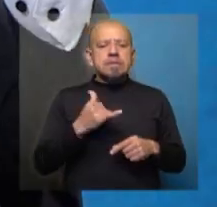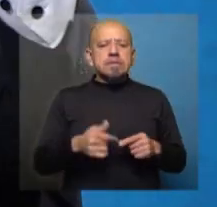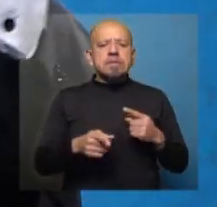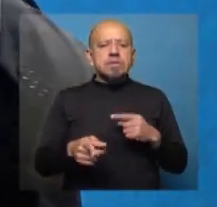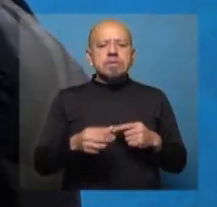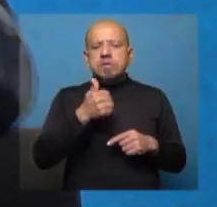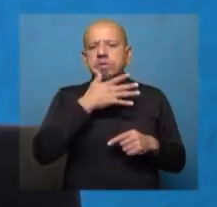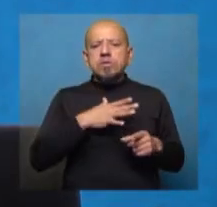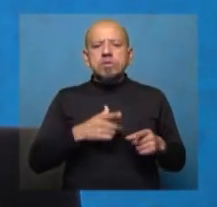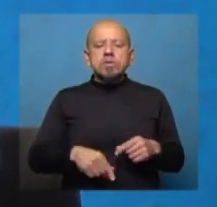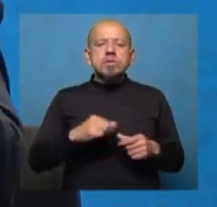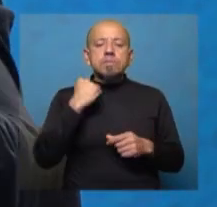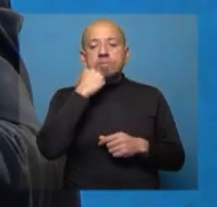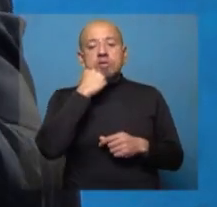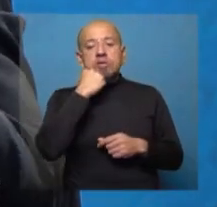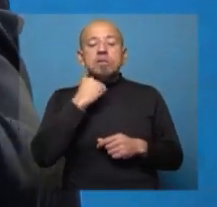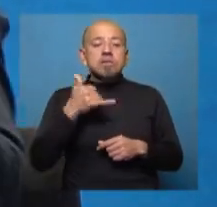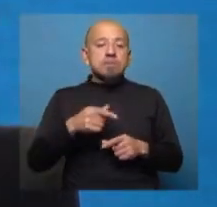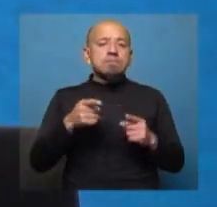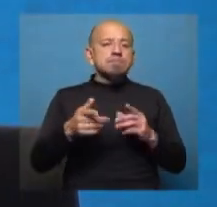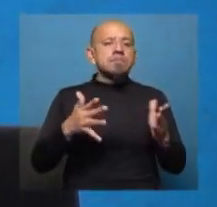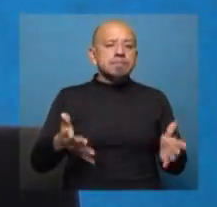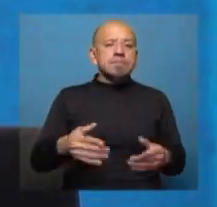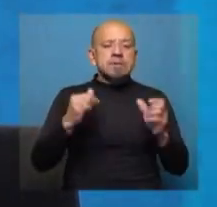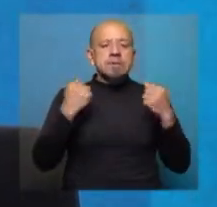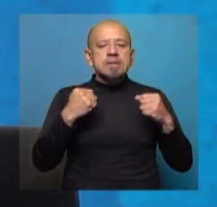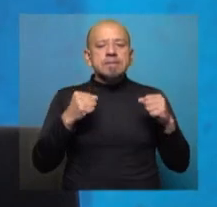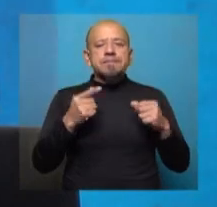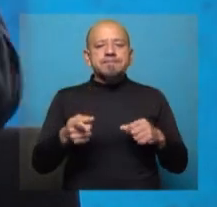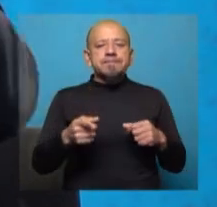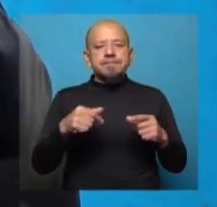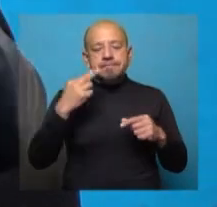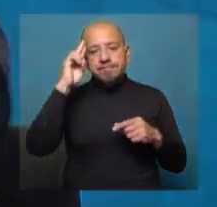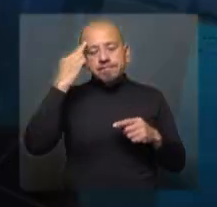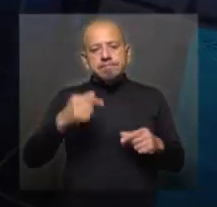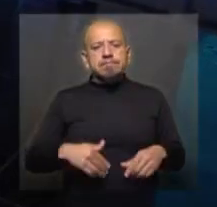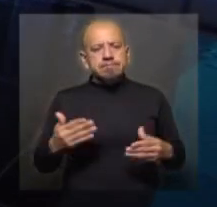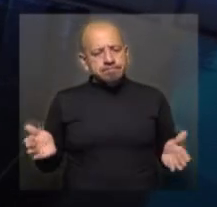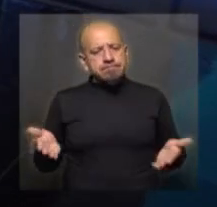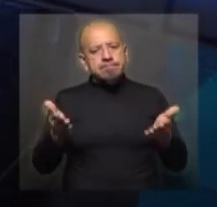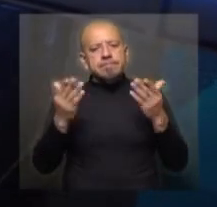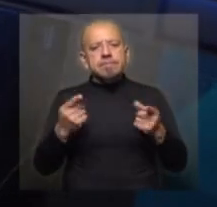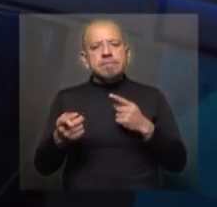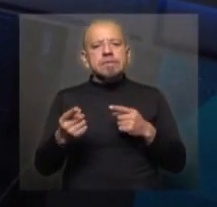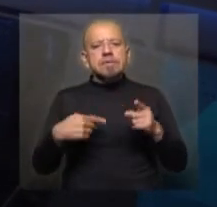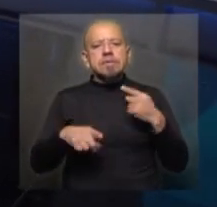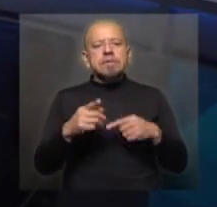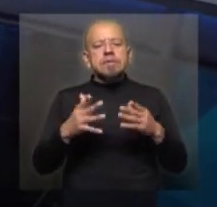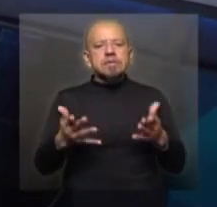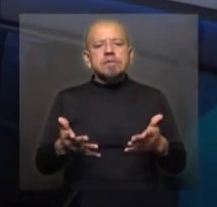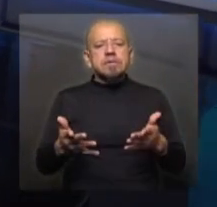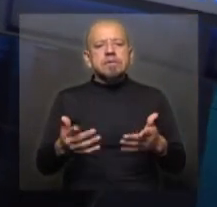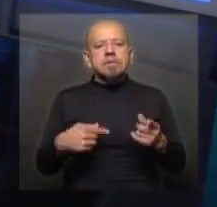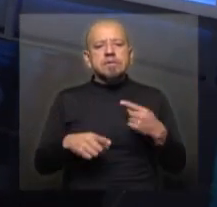histórica Porque por ejemplo Valle Ordóñez tenía una mirada muy particular del deporte no en nuestro país incluso impulsando determinadas medidas y en eso de medidas